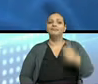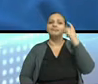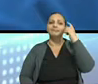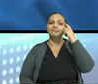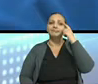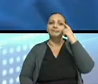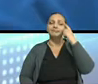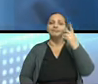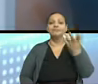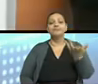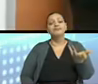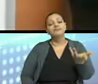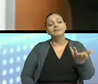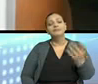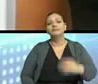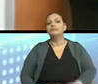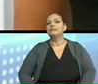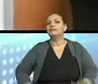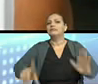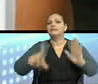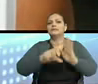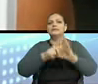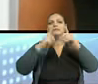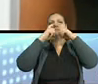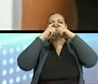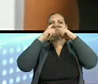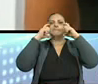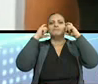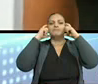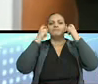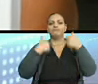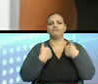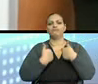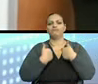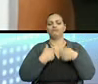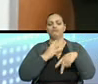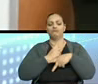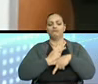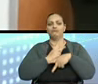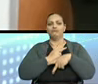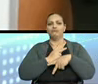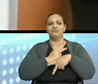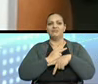las exigieron, las estamos usando, pero otros le dan una mala utilidad. Con